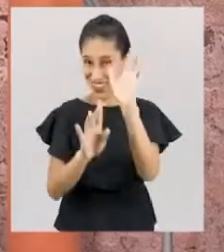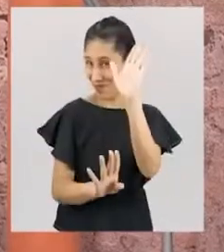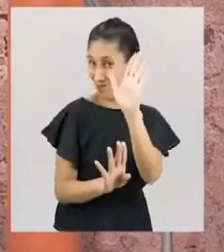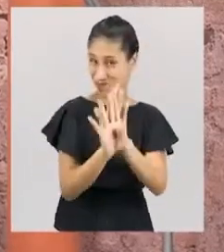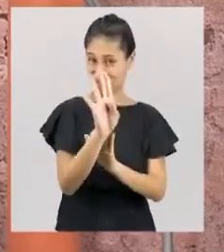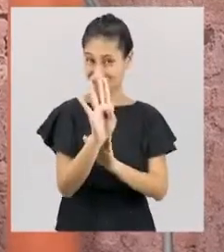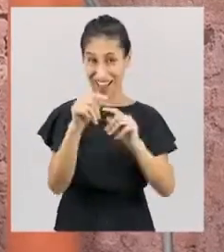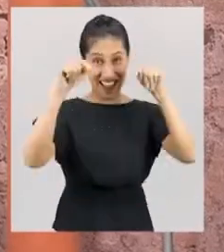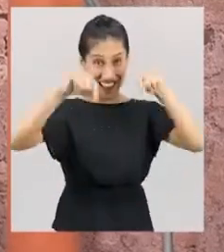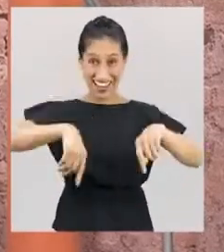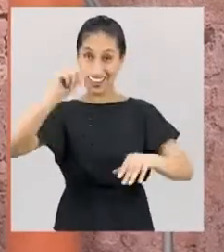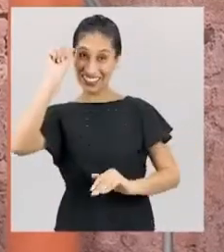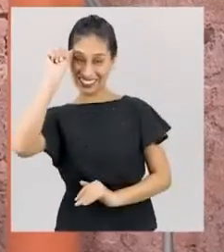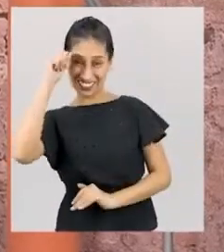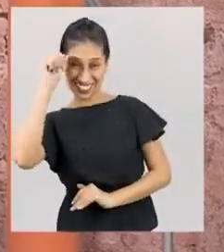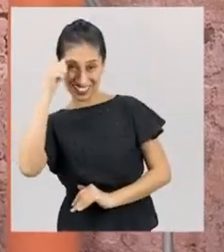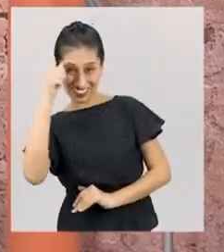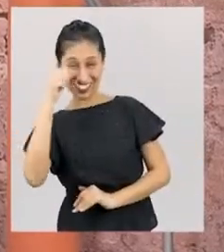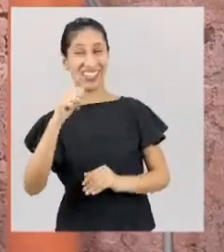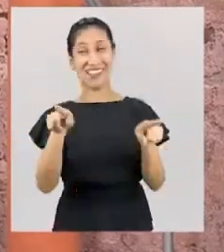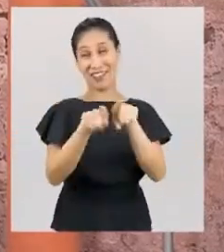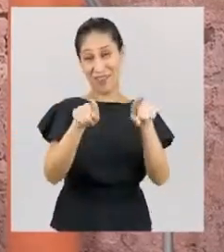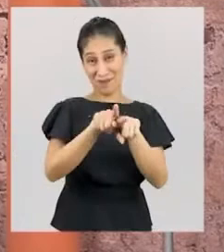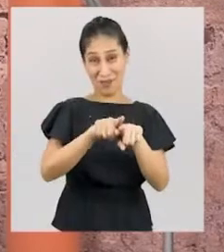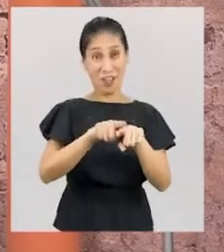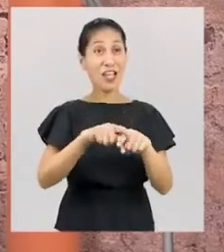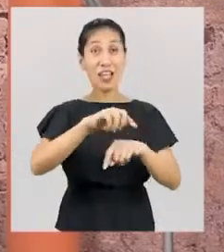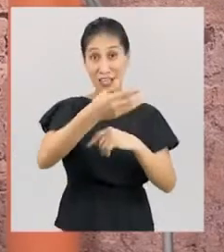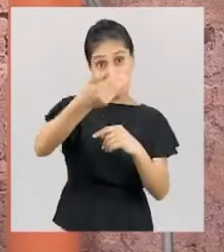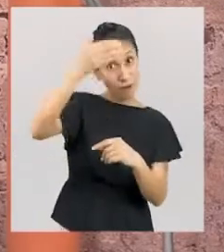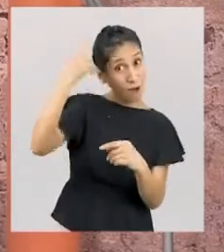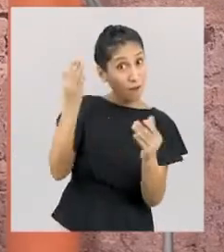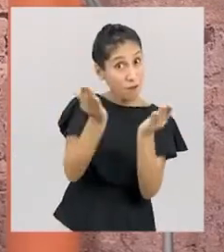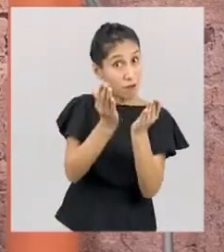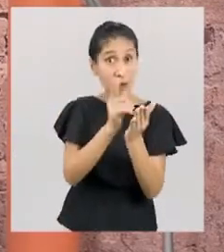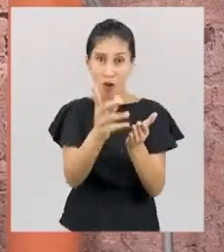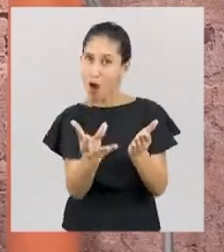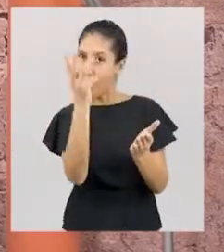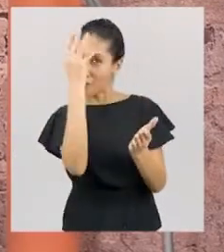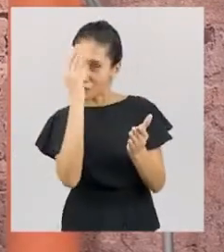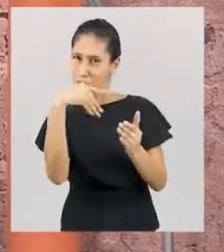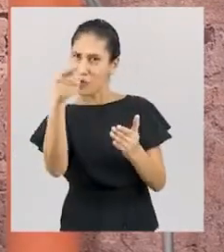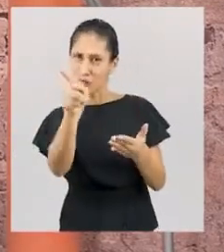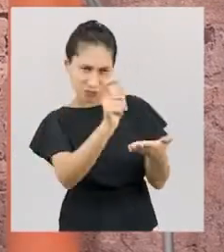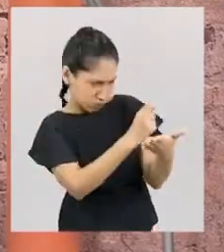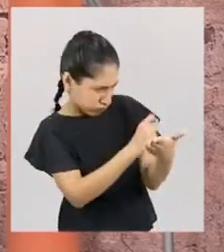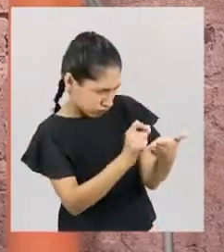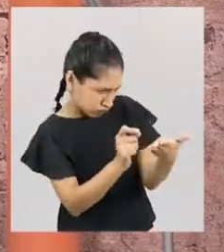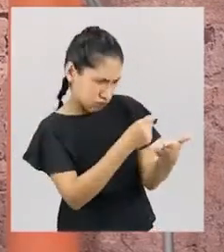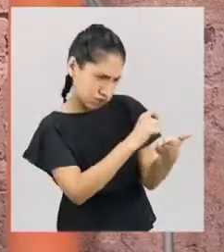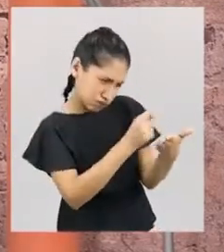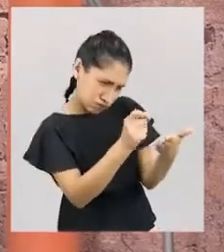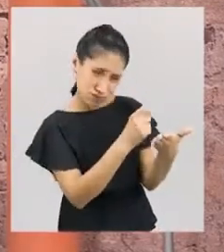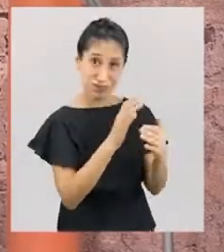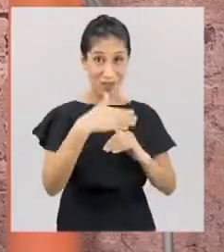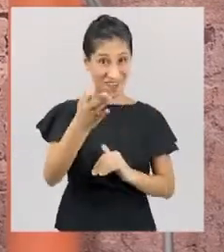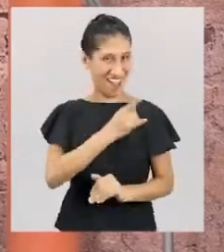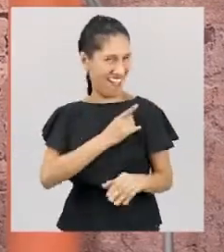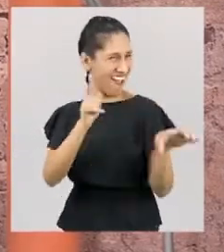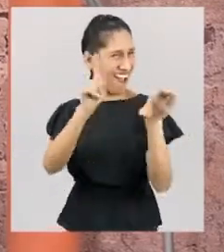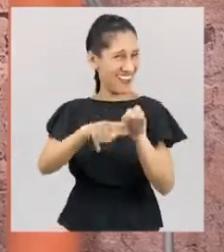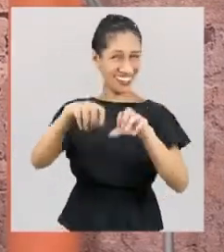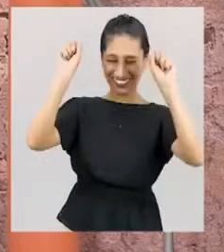metas, aquí estamos recordando y practicando las cosas aprendidas en el colegio, porque sí o sí, seremos cachimbos, Sí.